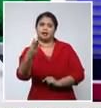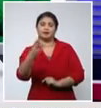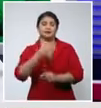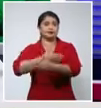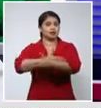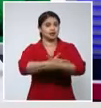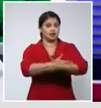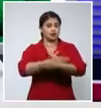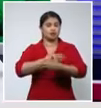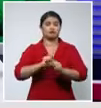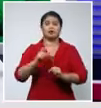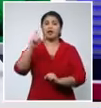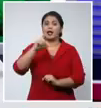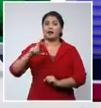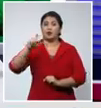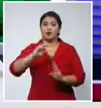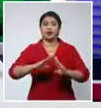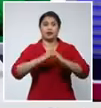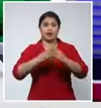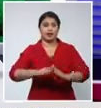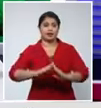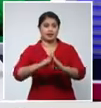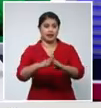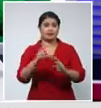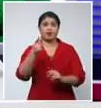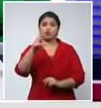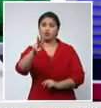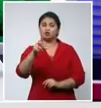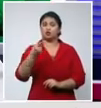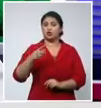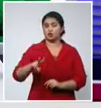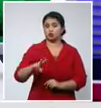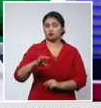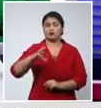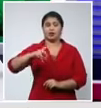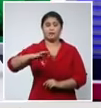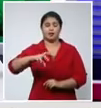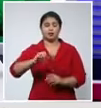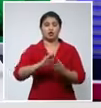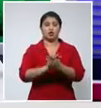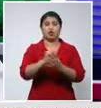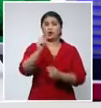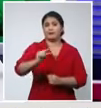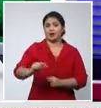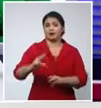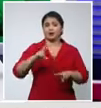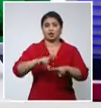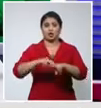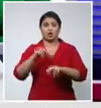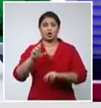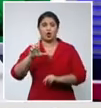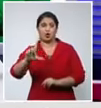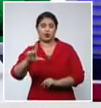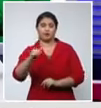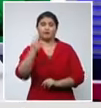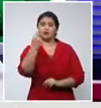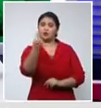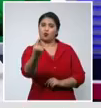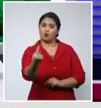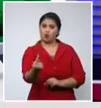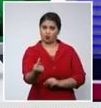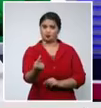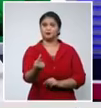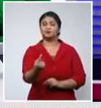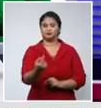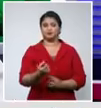con 2 de cada uno, y Pinar del Río, Mayabeque y Holguín, un lactante de cada una de estas